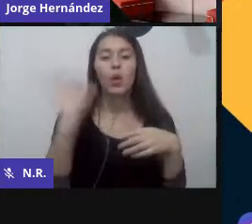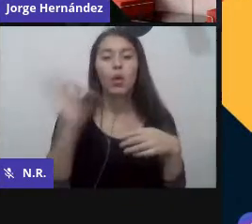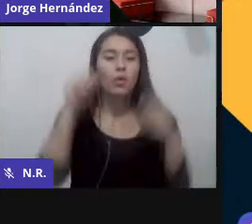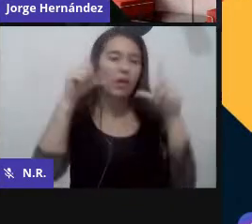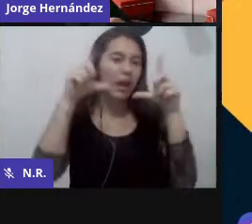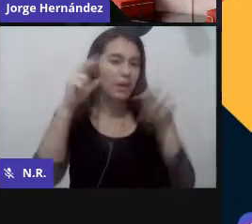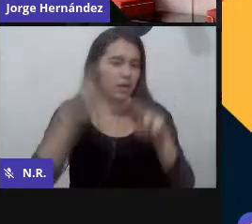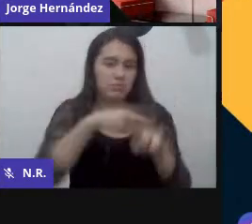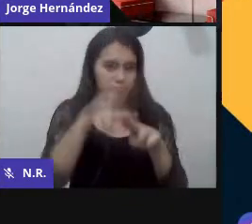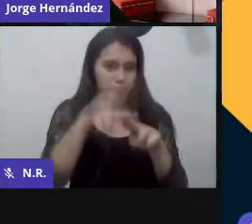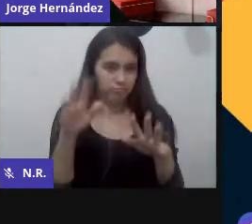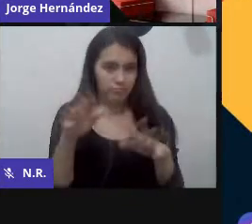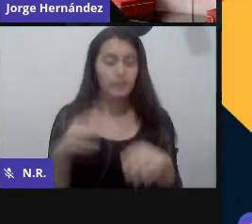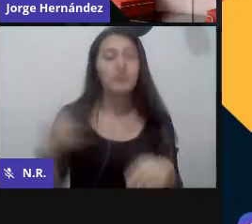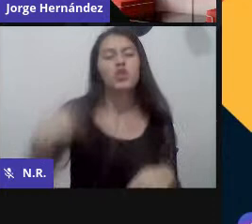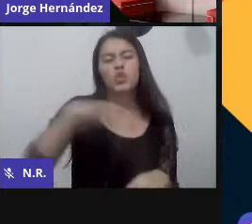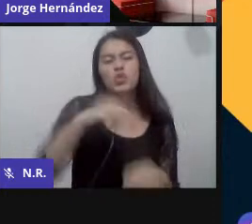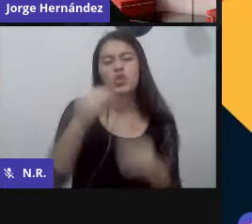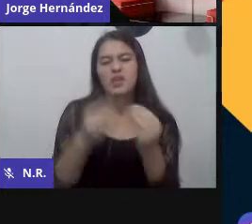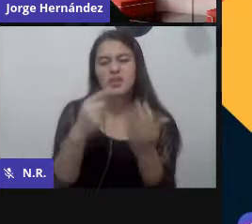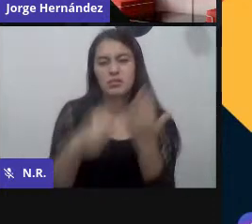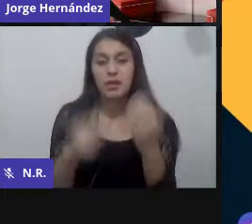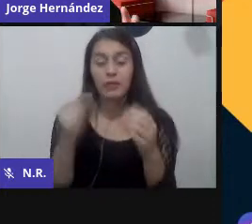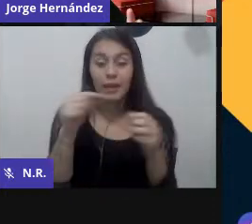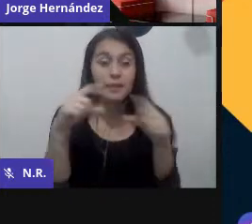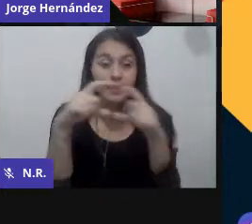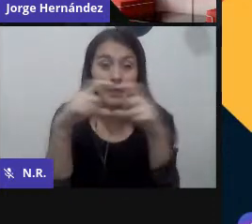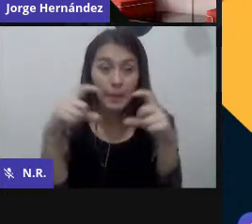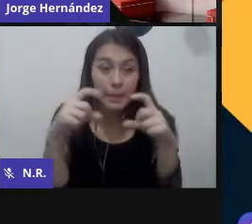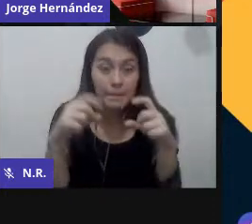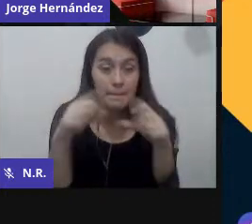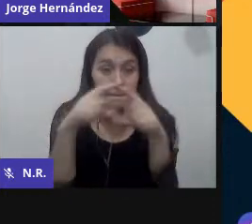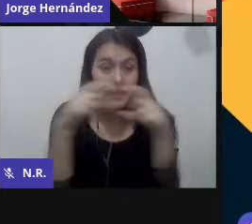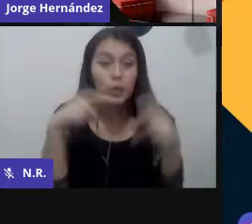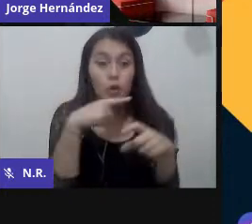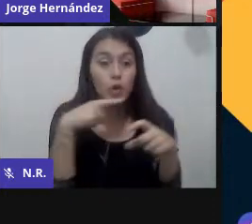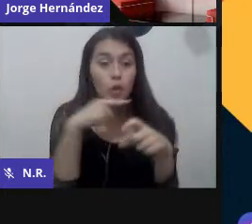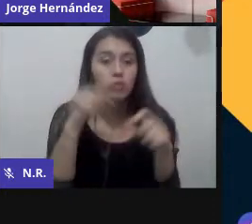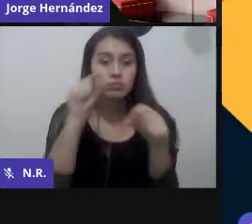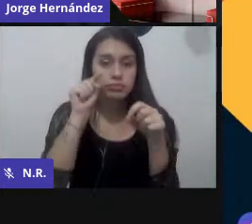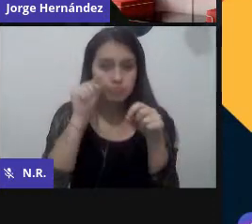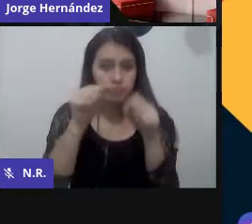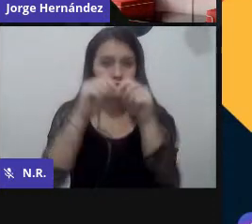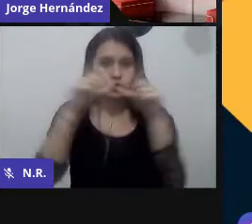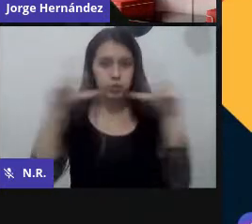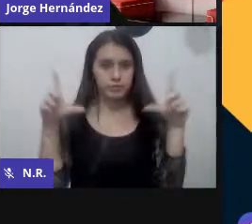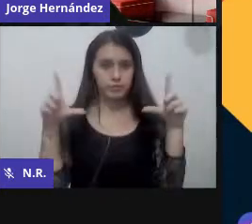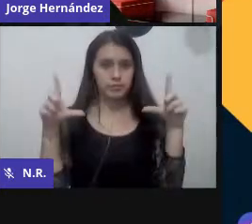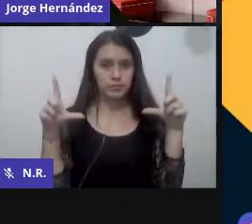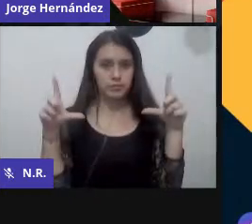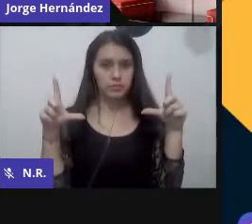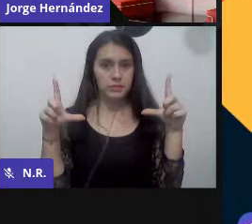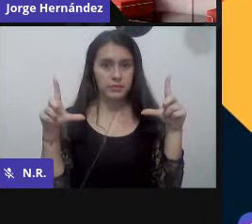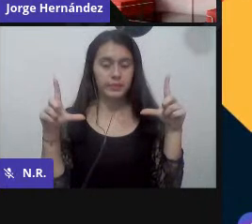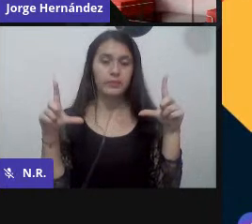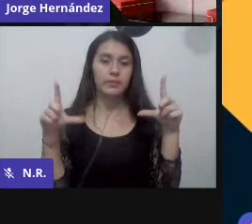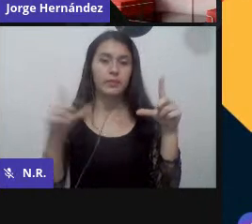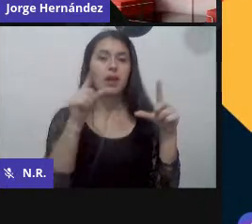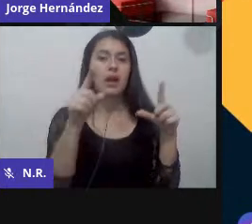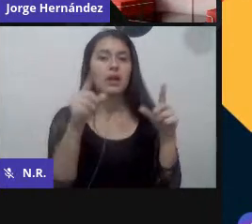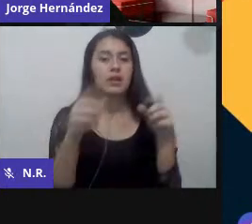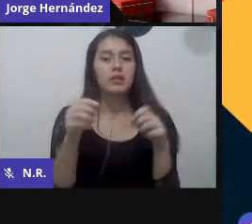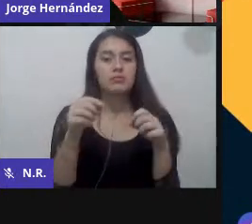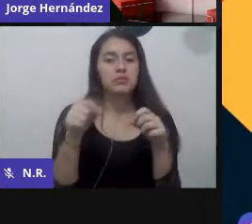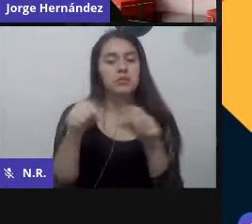normalmente. Nosotros lo que vamos a hacer es darle clic a en vivo. Una vez pase esto, nos va a decir que